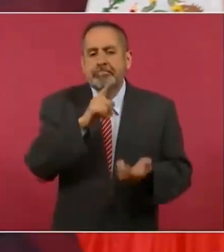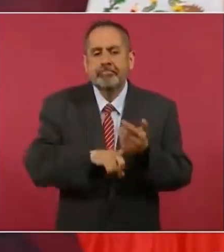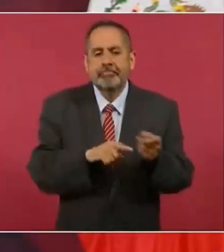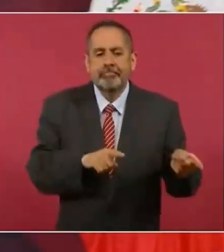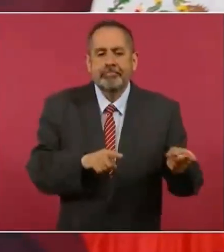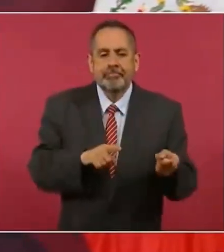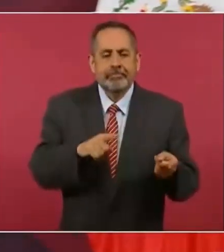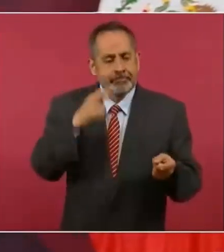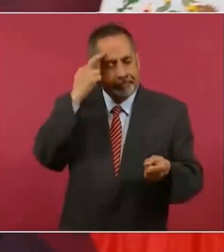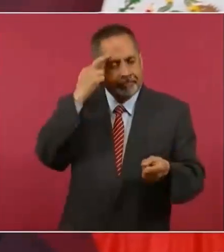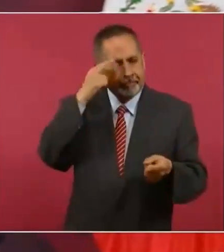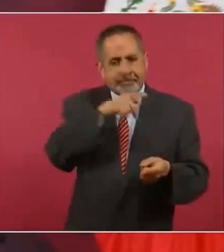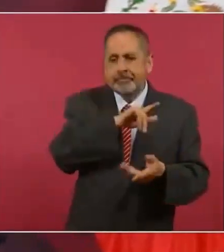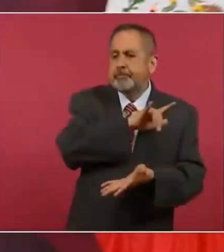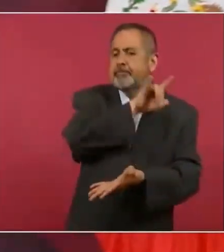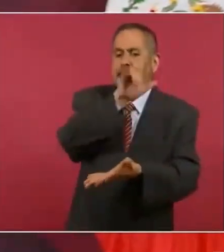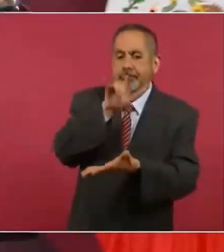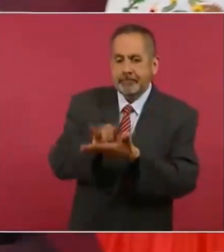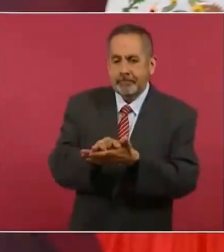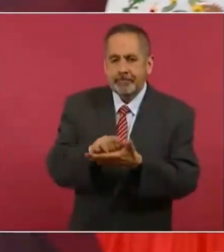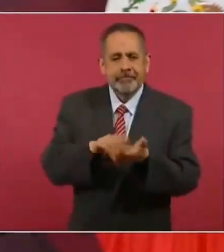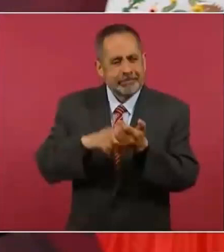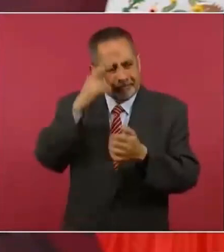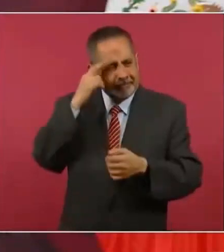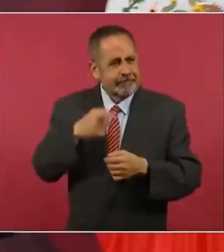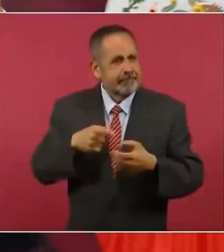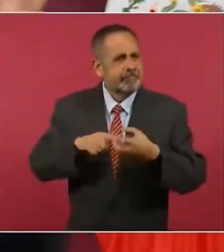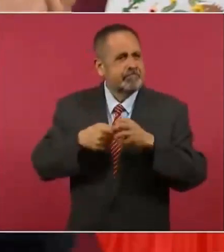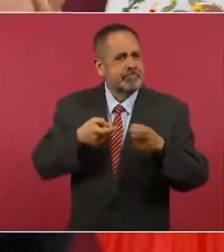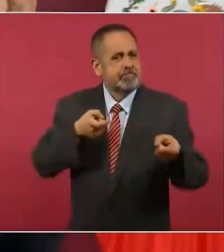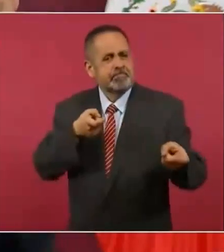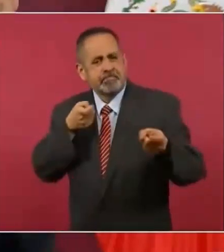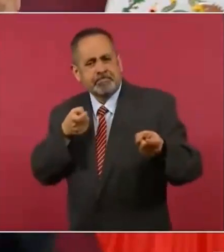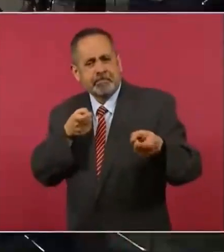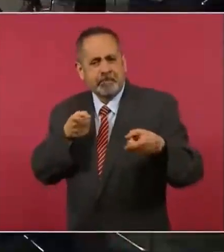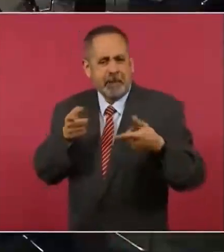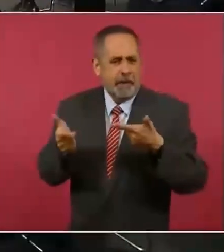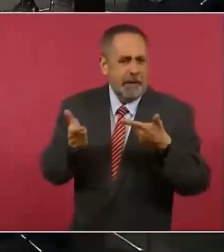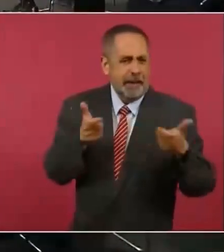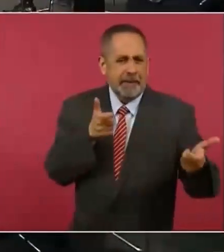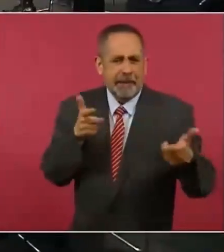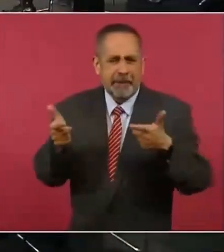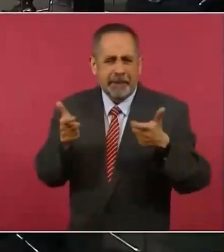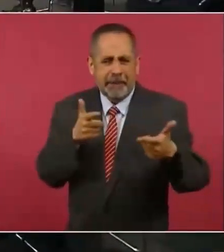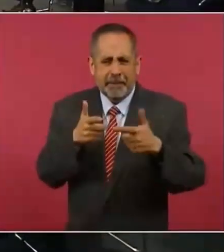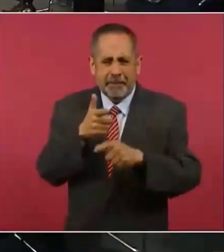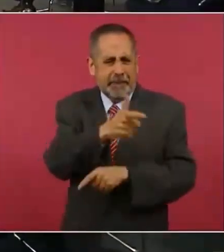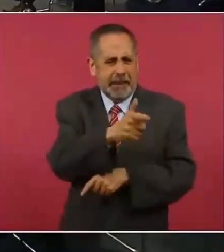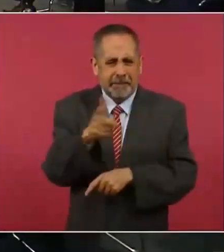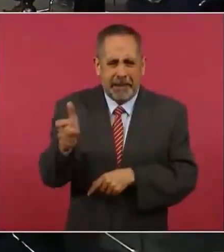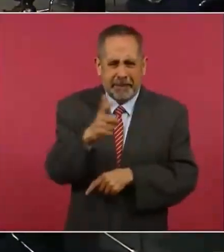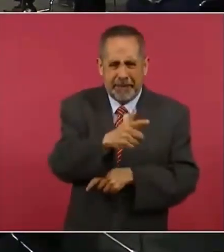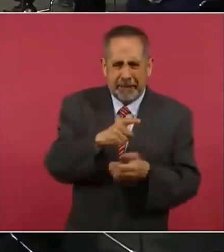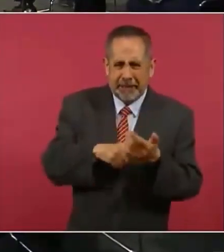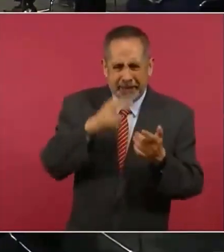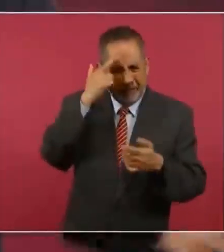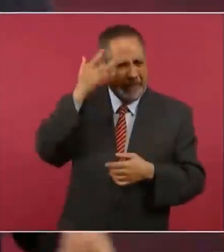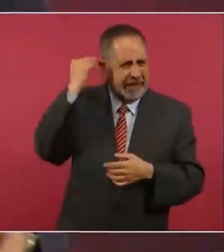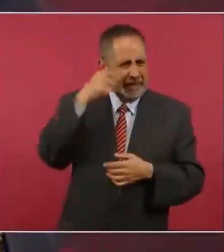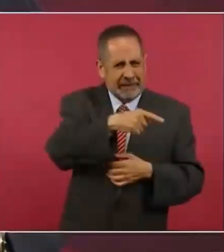el aeropuerto, las balaceras o a partir de aquí deberían de decir, a